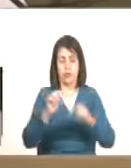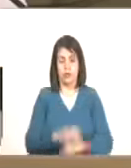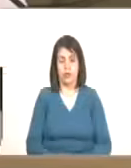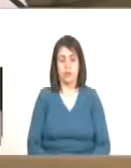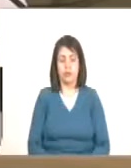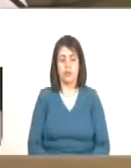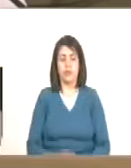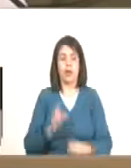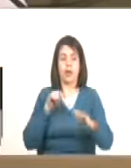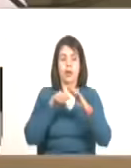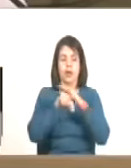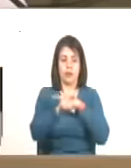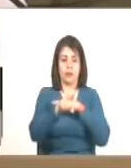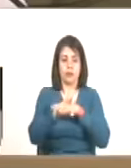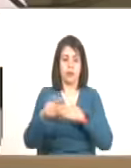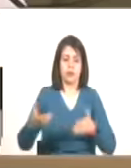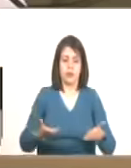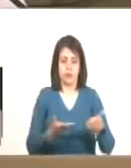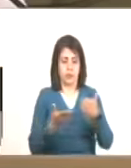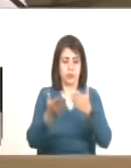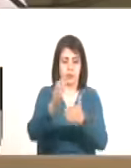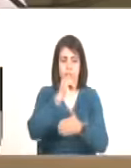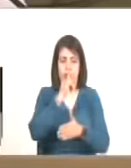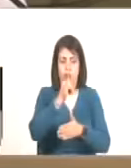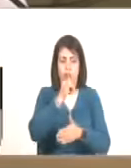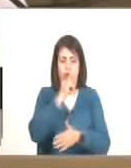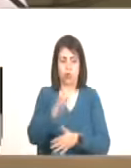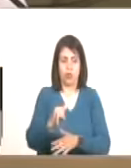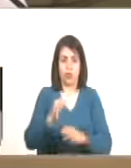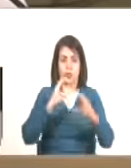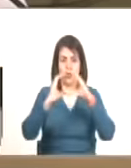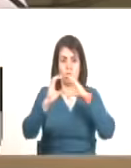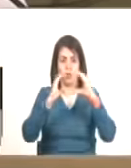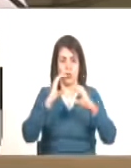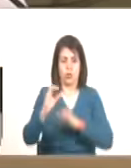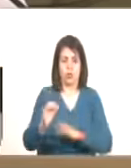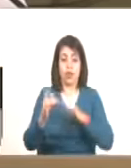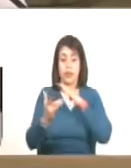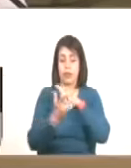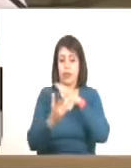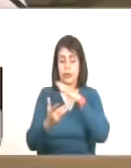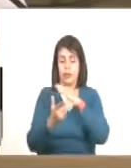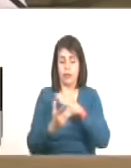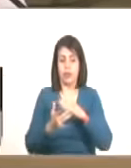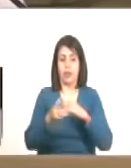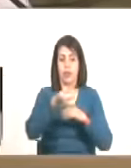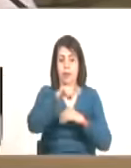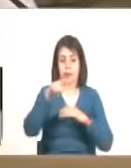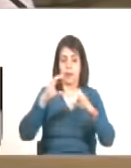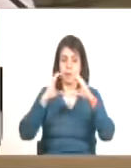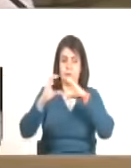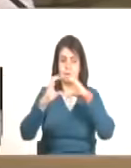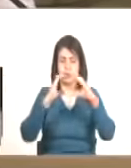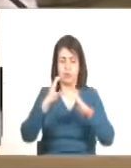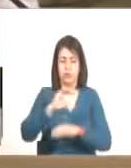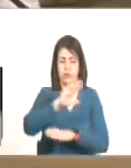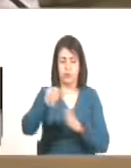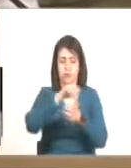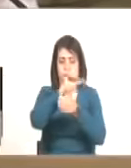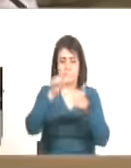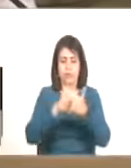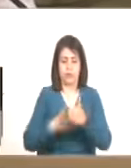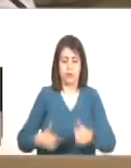Epígrafe. Accesibilidad a servicios de información, comunicación y tecnología de las comunicaciones. Es todo,